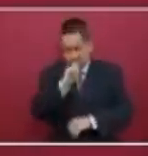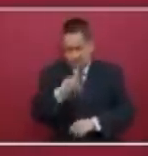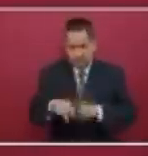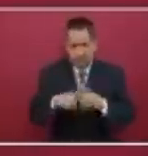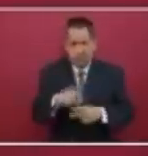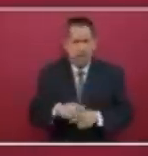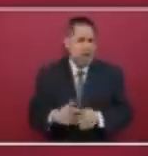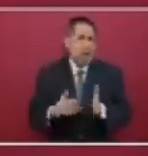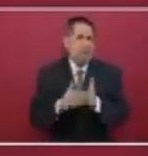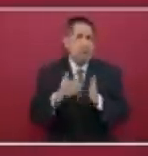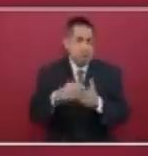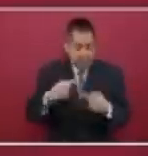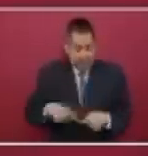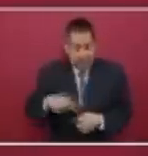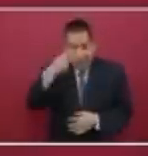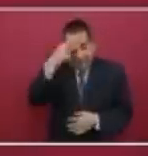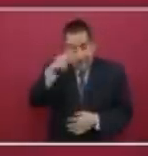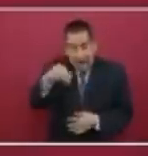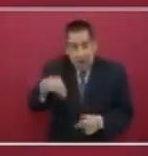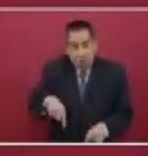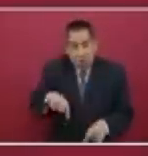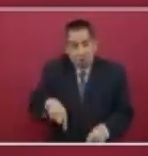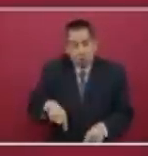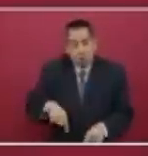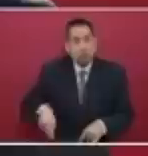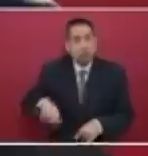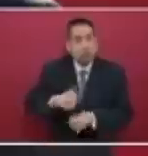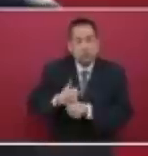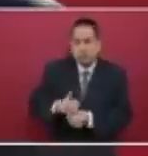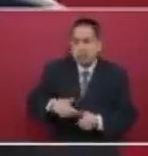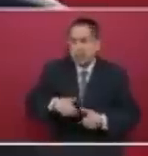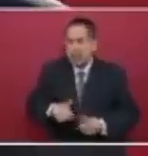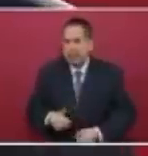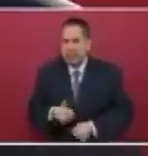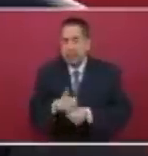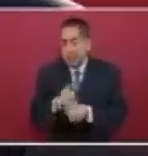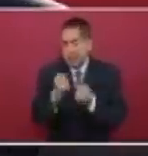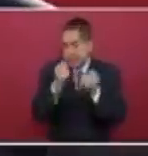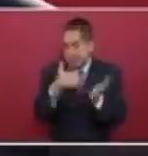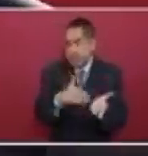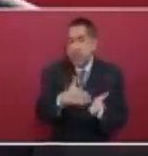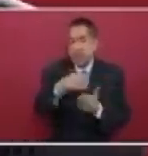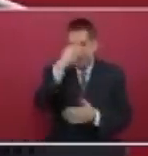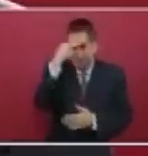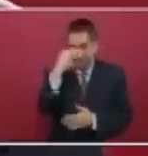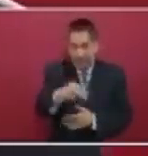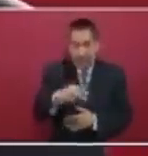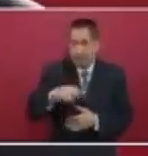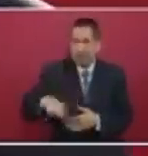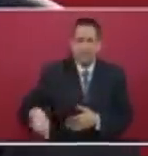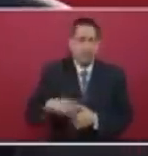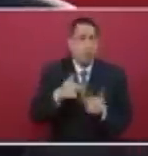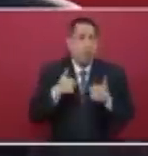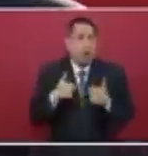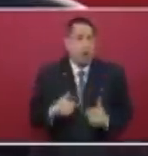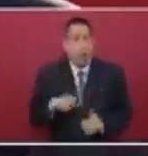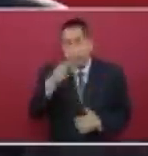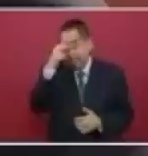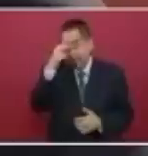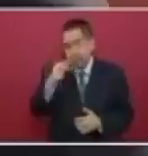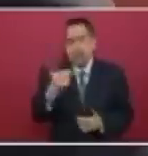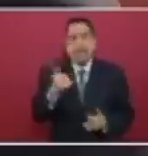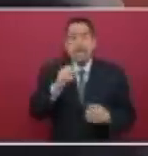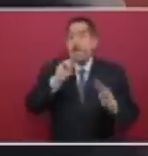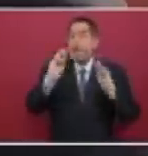a millones de mexicanos que sufren por hambre millones de seres humanos en el